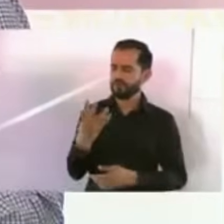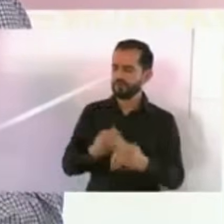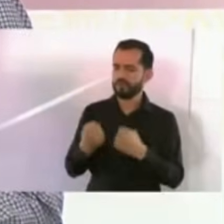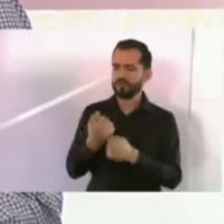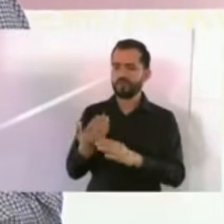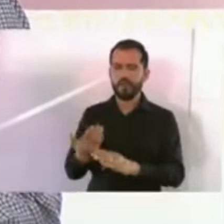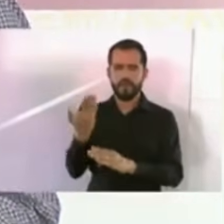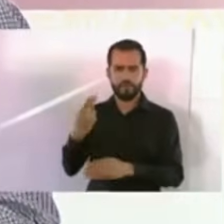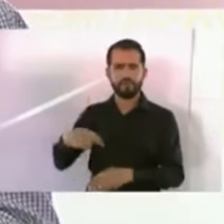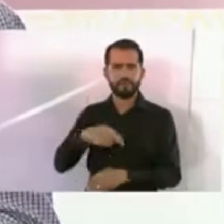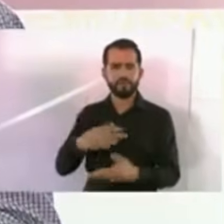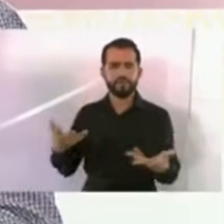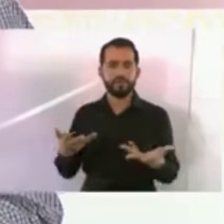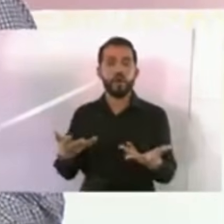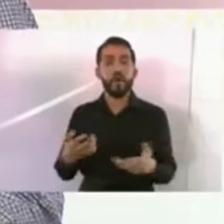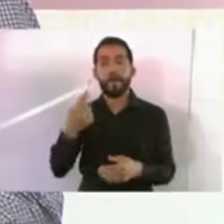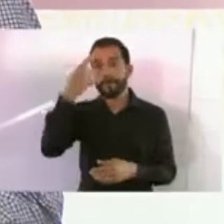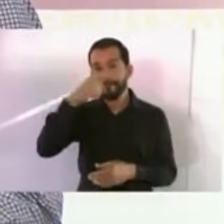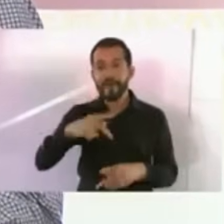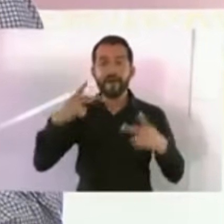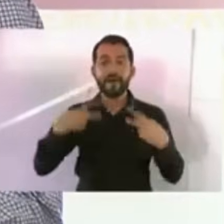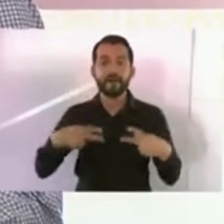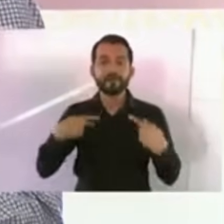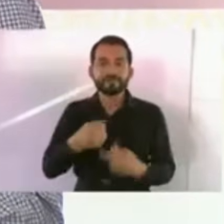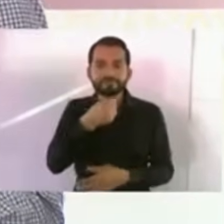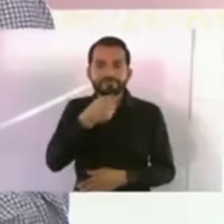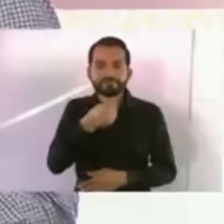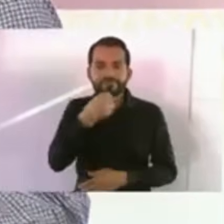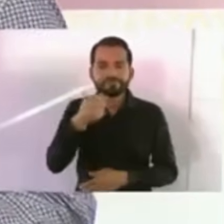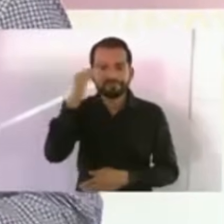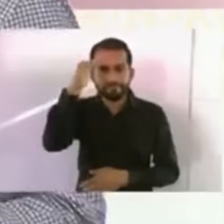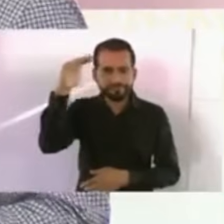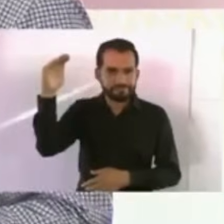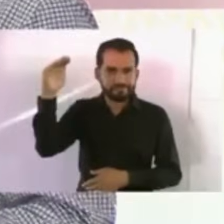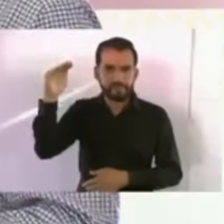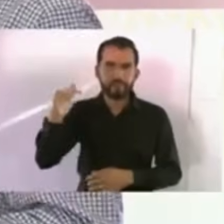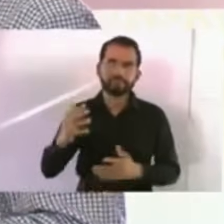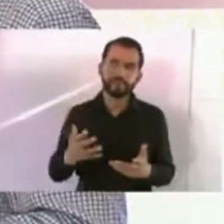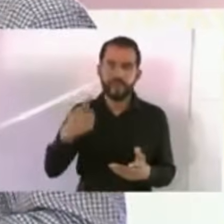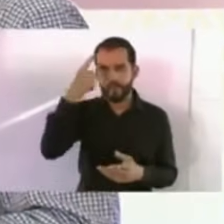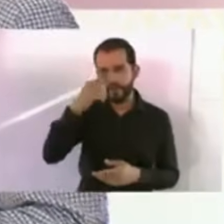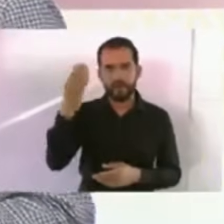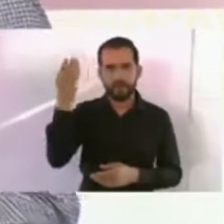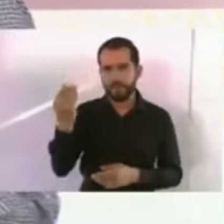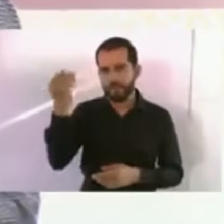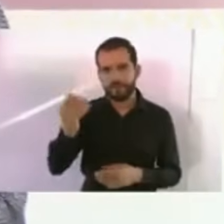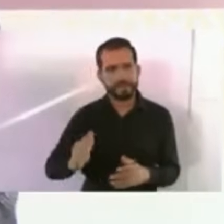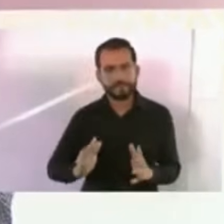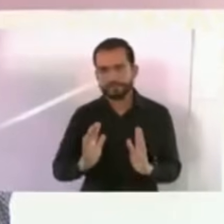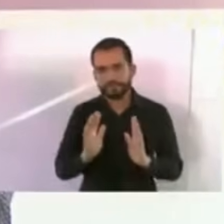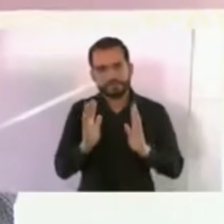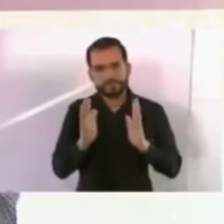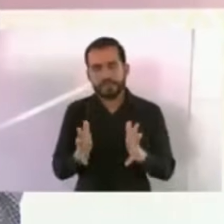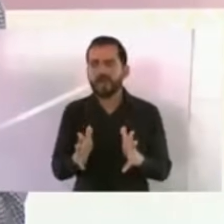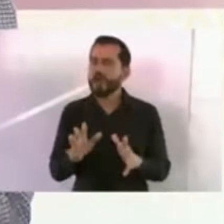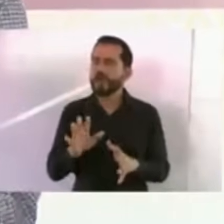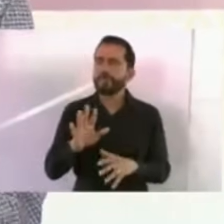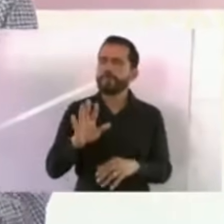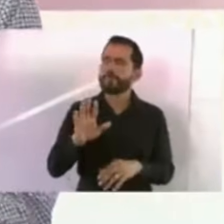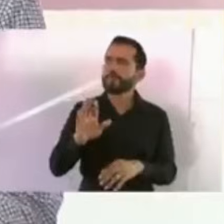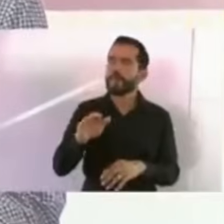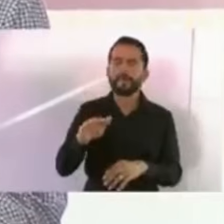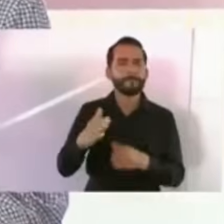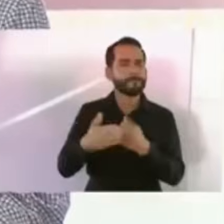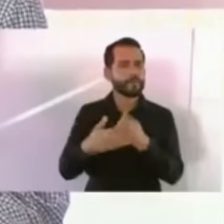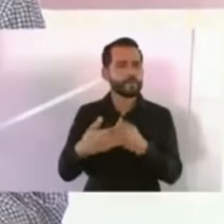3 o 4 años con los adultos mayores. Ya en el caso de la pensión adulto mayor, que por cierto a partir